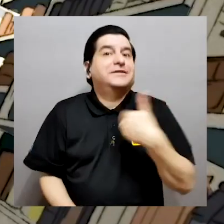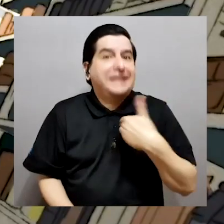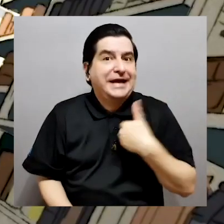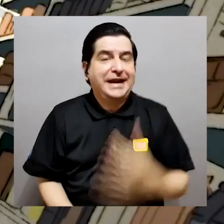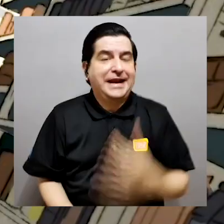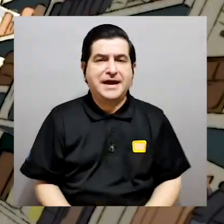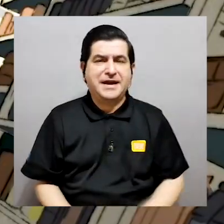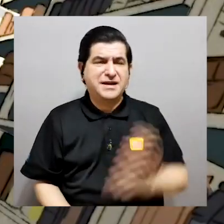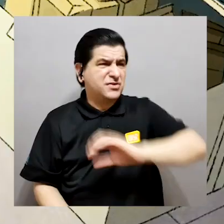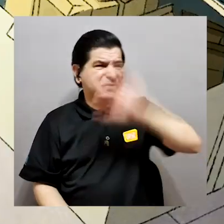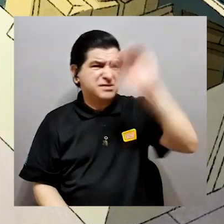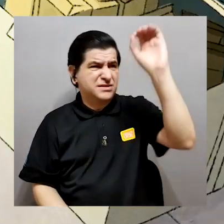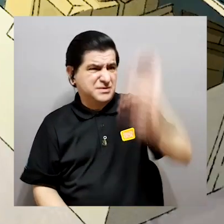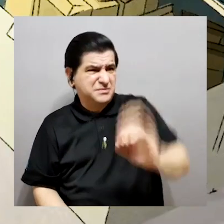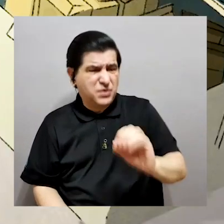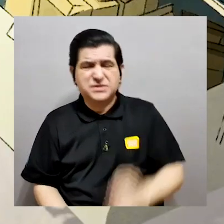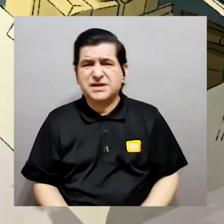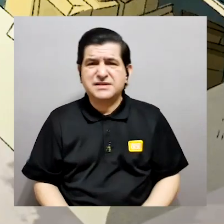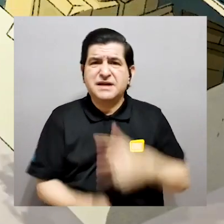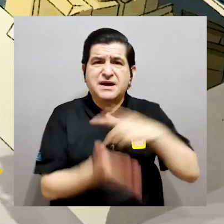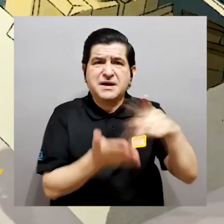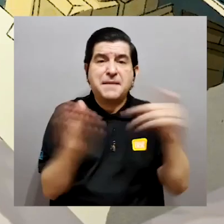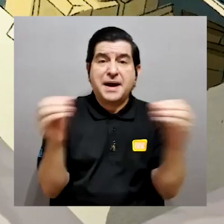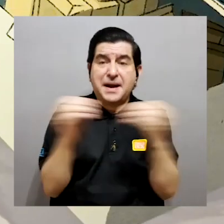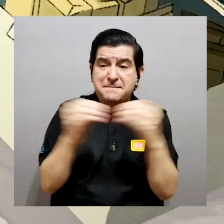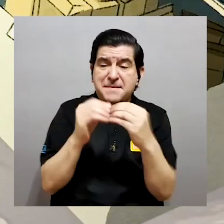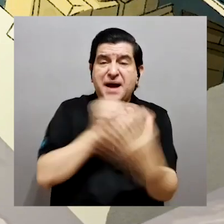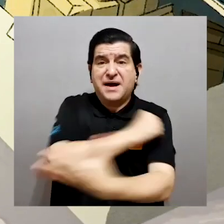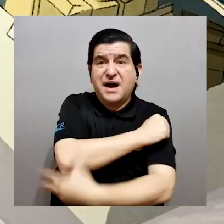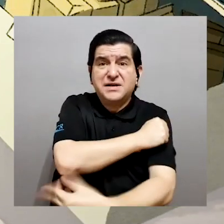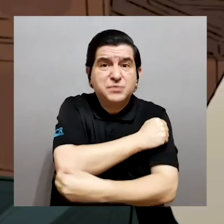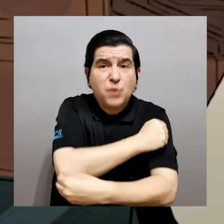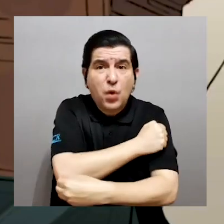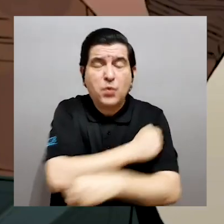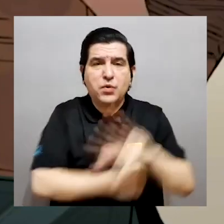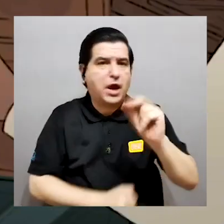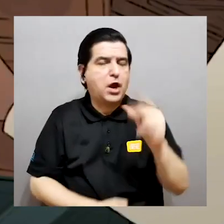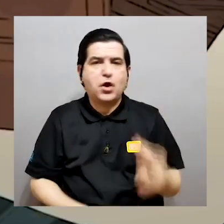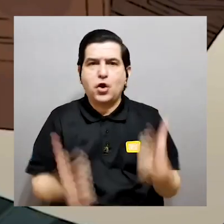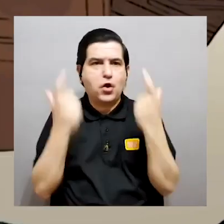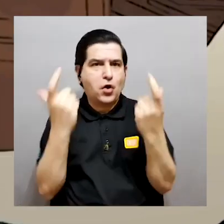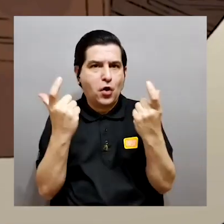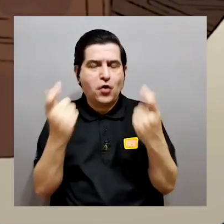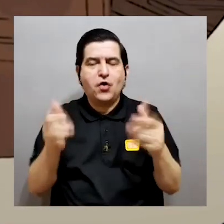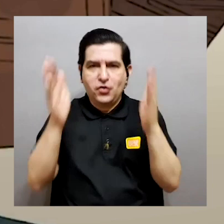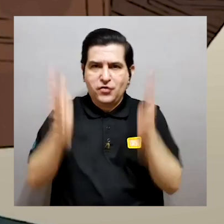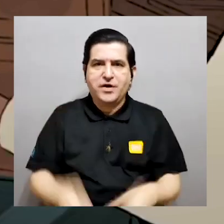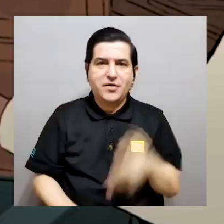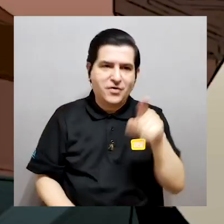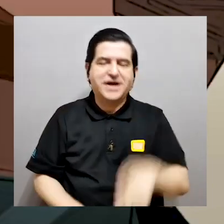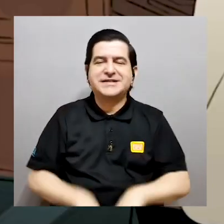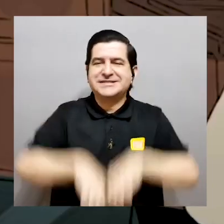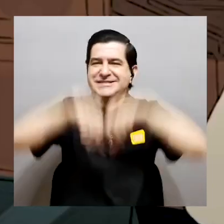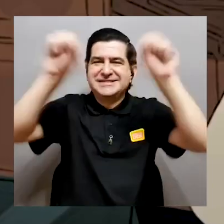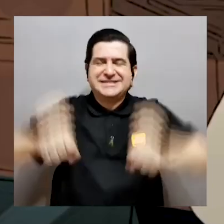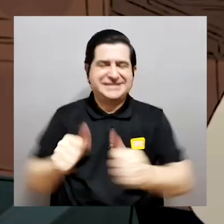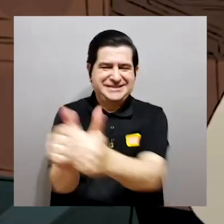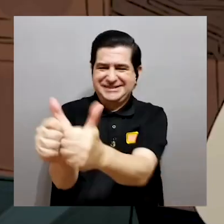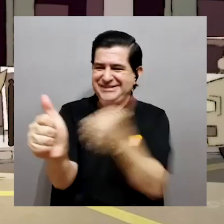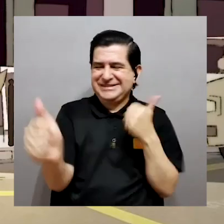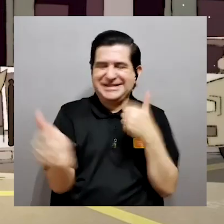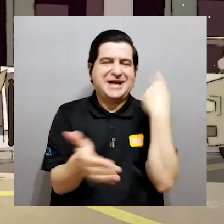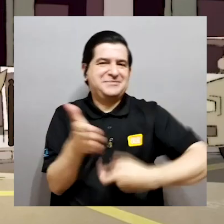eso. Entonces, proporcionalmente, está pagando más el pobre que el rico. Eso es lo que se llama un sistema